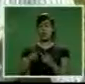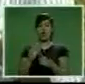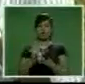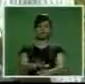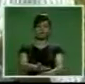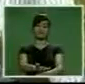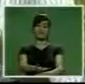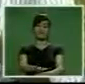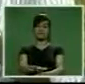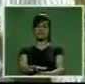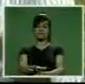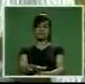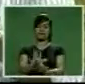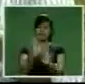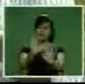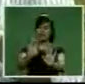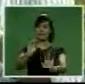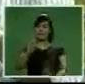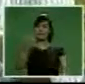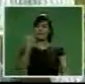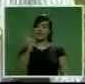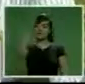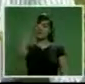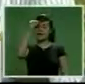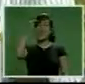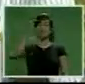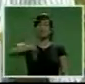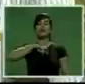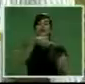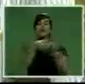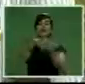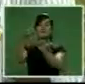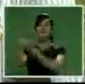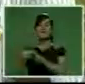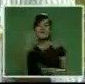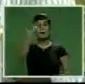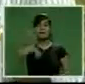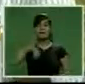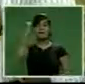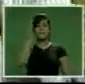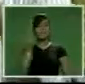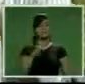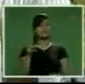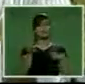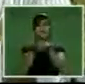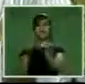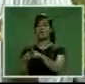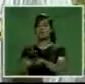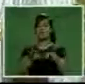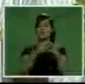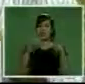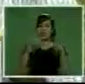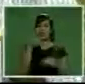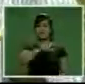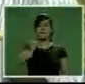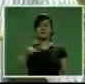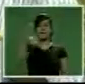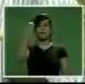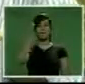hay que comprender es que somos diversos. La gente no se asume diverso. La gente ha asumido